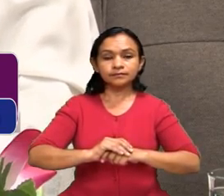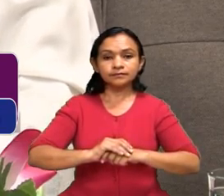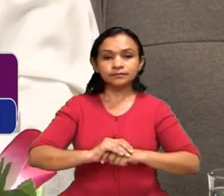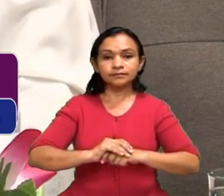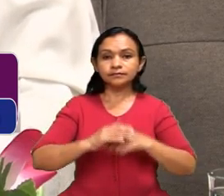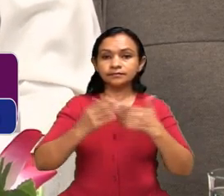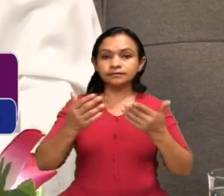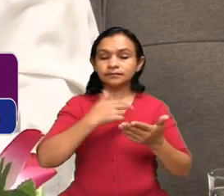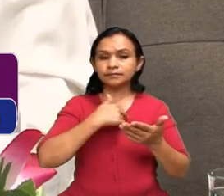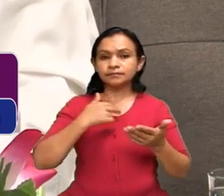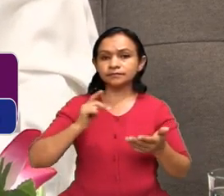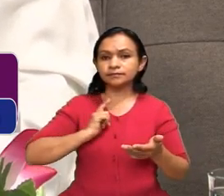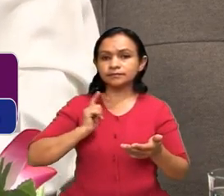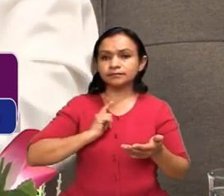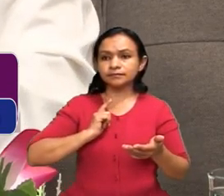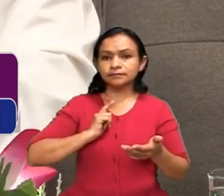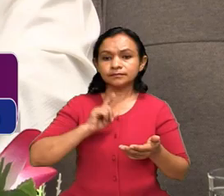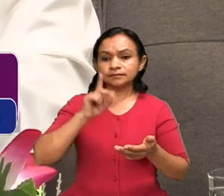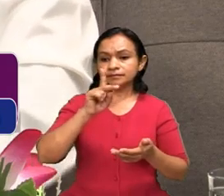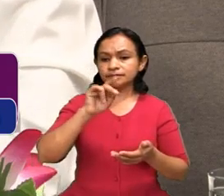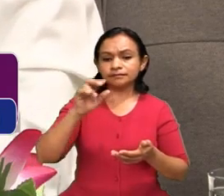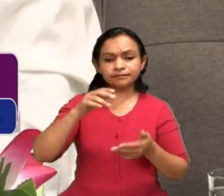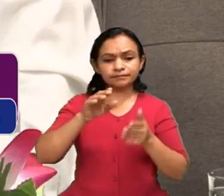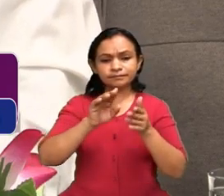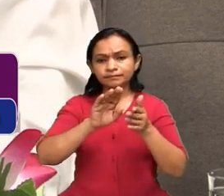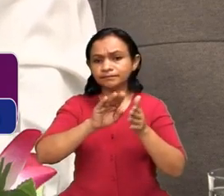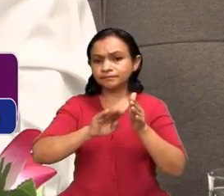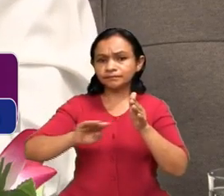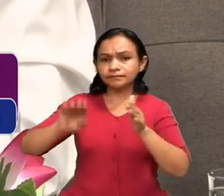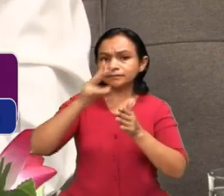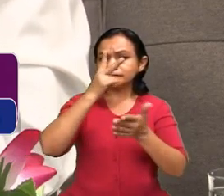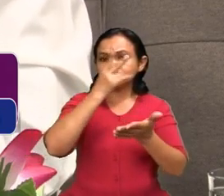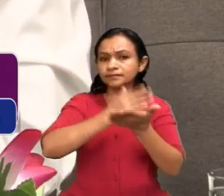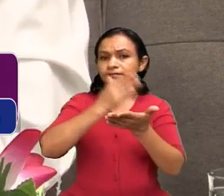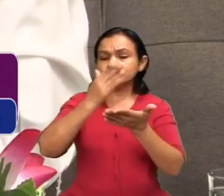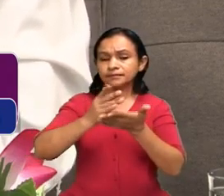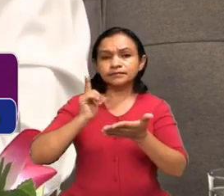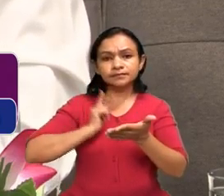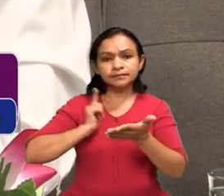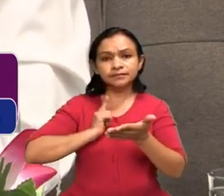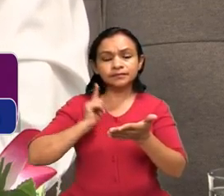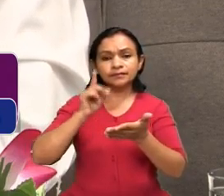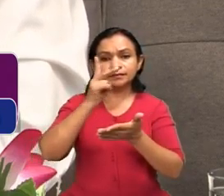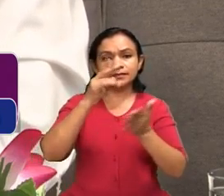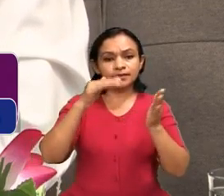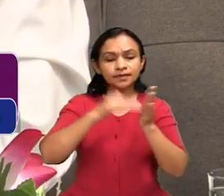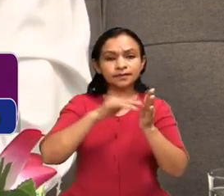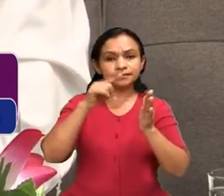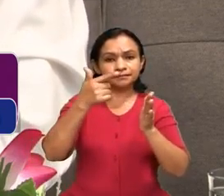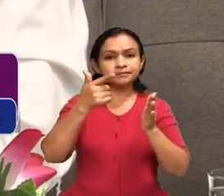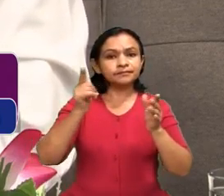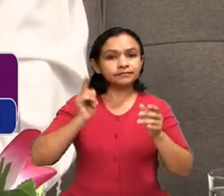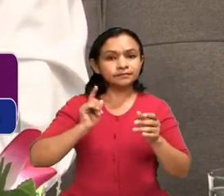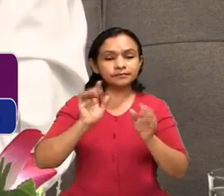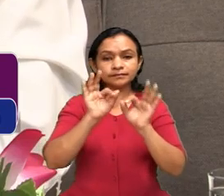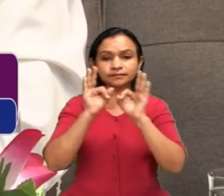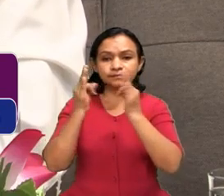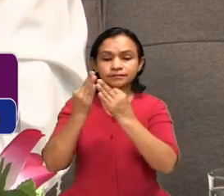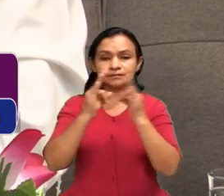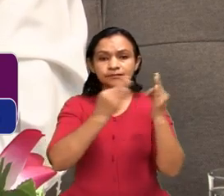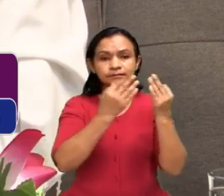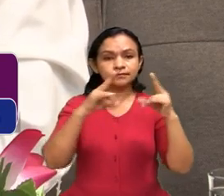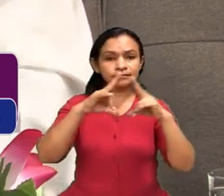el haber doblado el PIB en más del doble de lo que teníamos en el 2007 a las familias